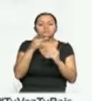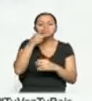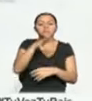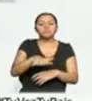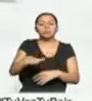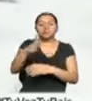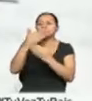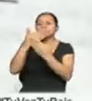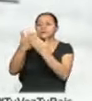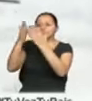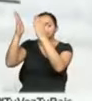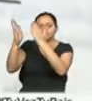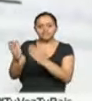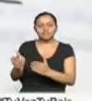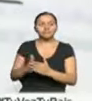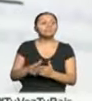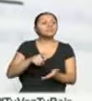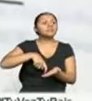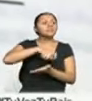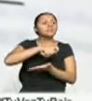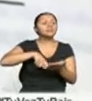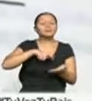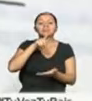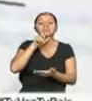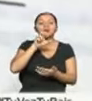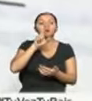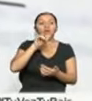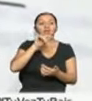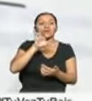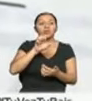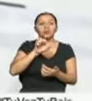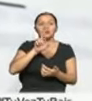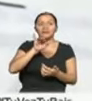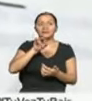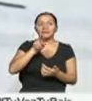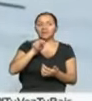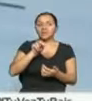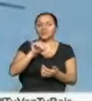usted. Atentamente, Corinto Rivadeneira.